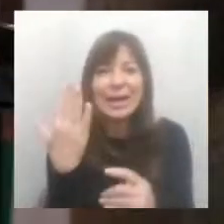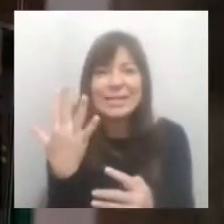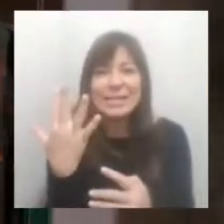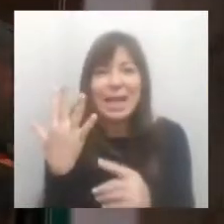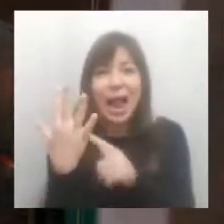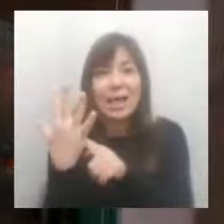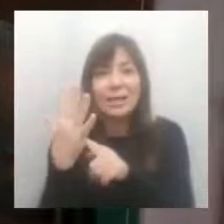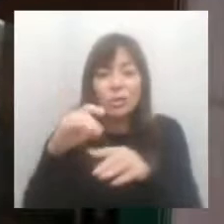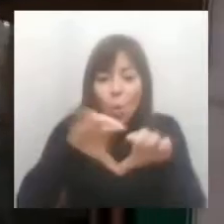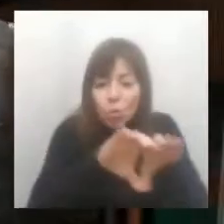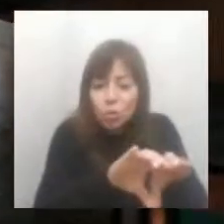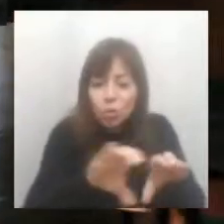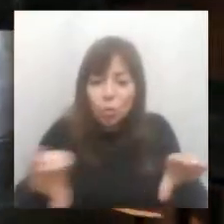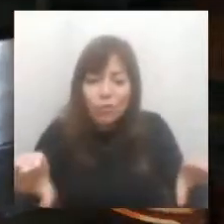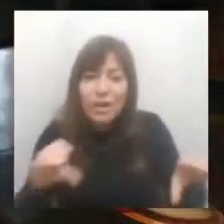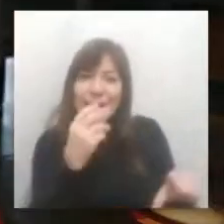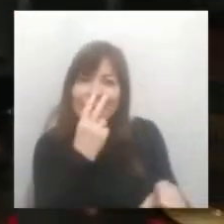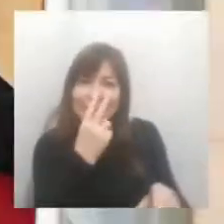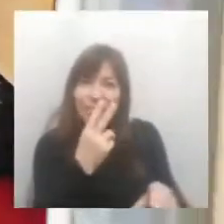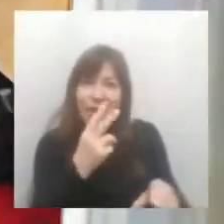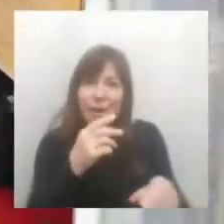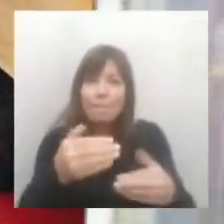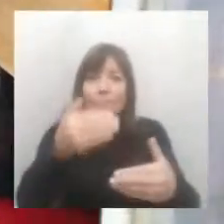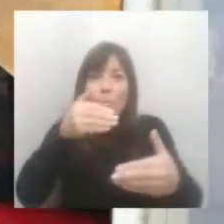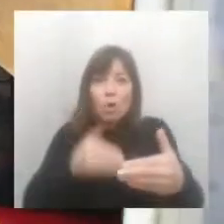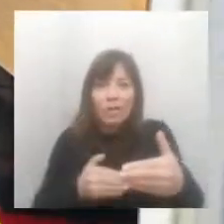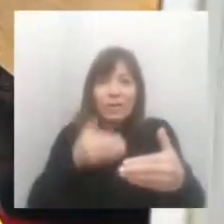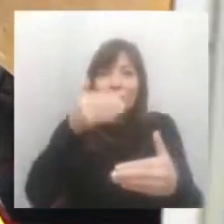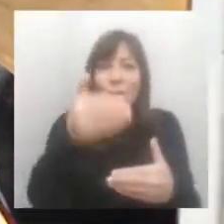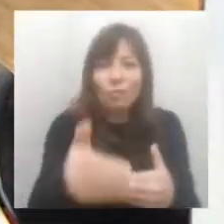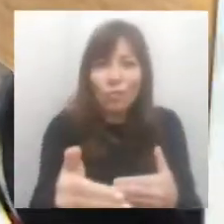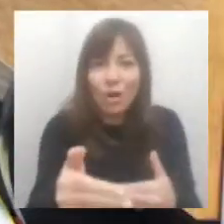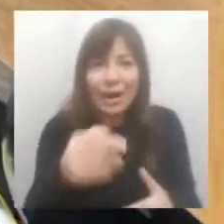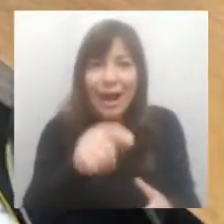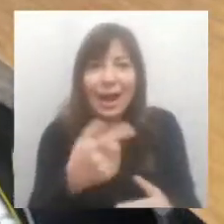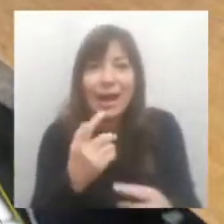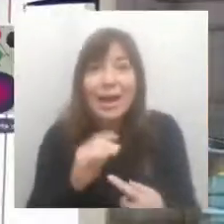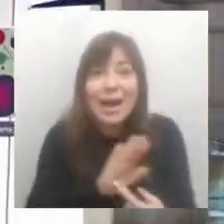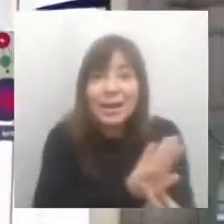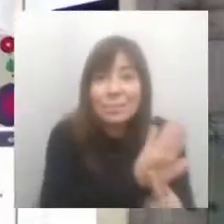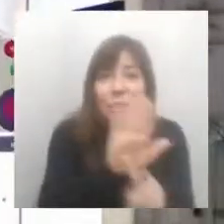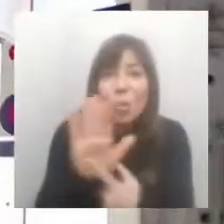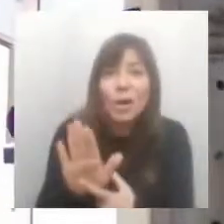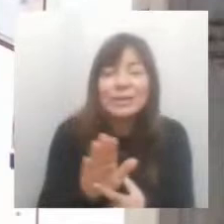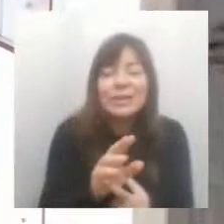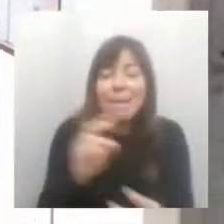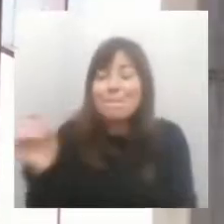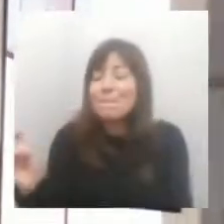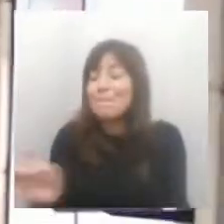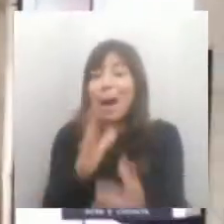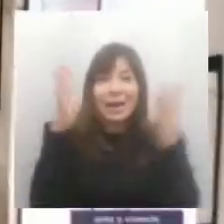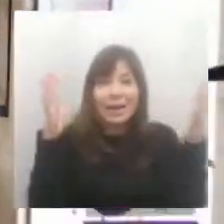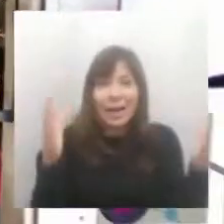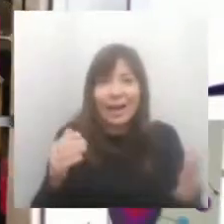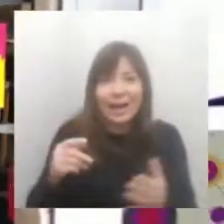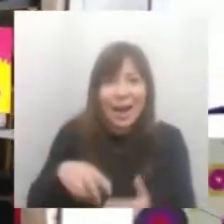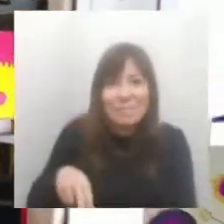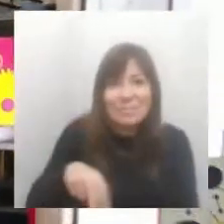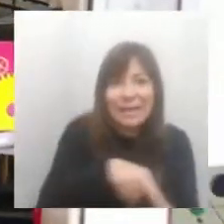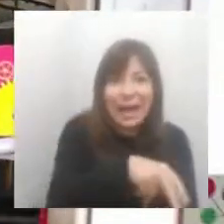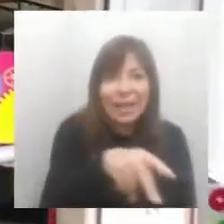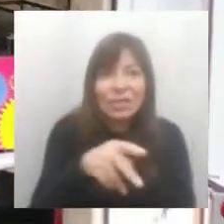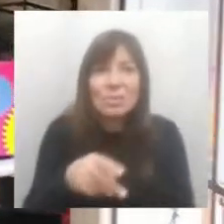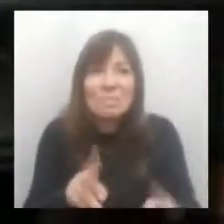en el interior y en el exterior. Son espacios que potencian y revelan su interior mágico a medida que lo vas recorriendo y también, por supuesto, permite